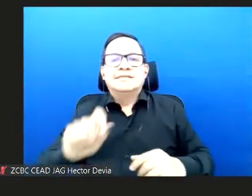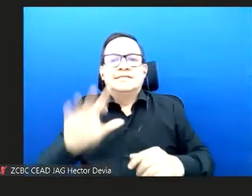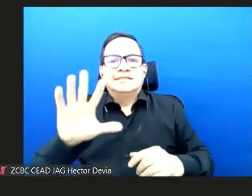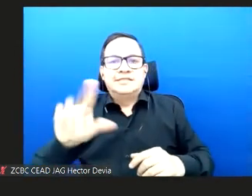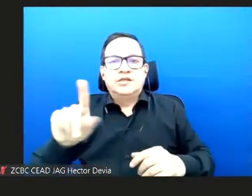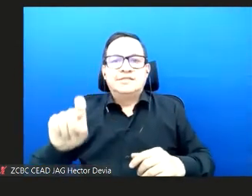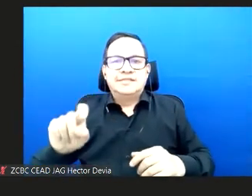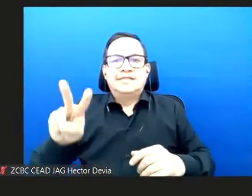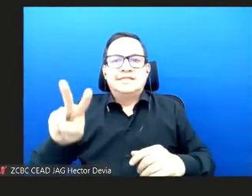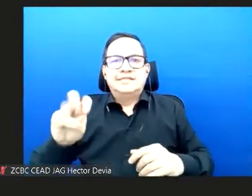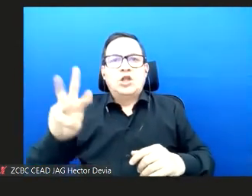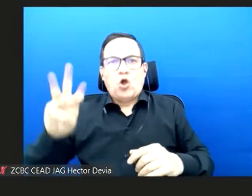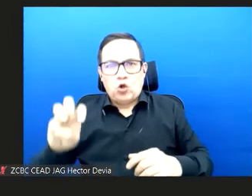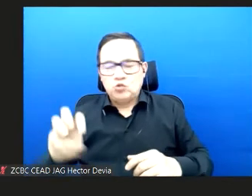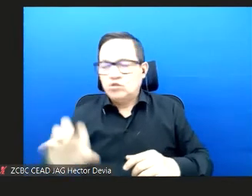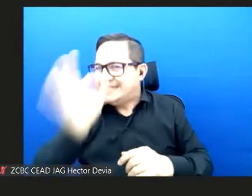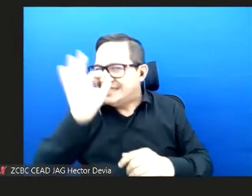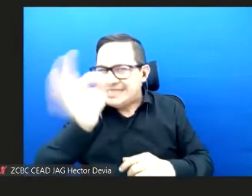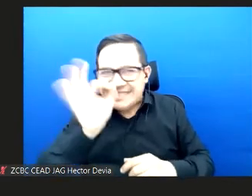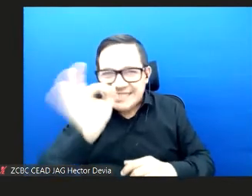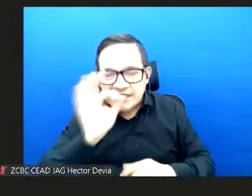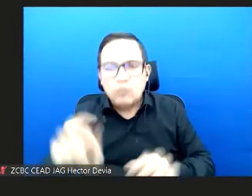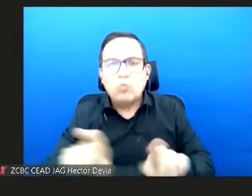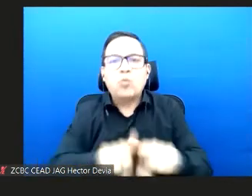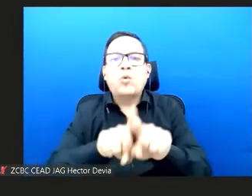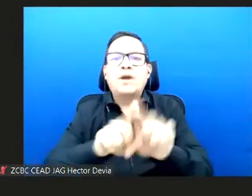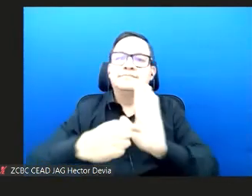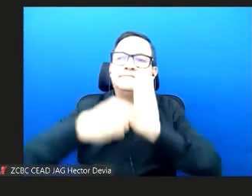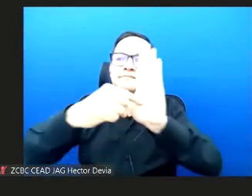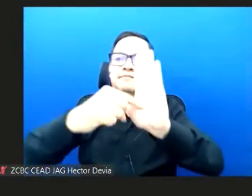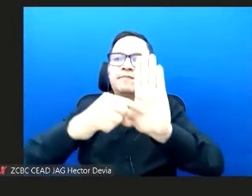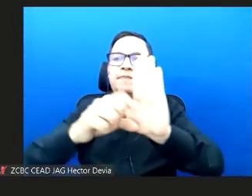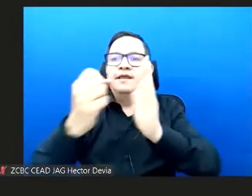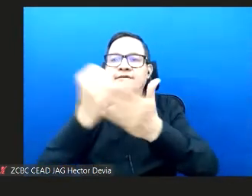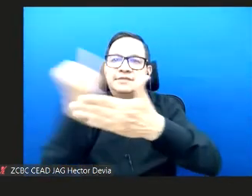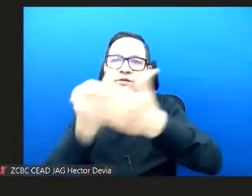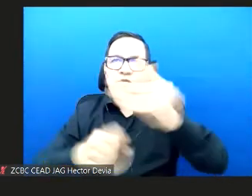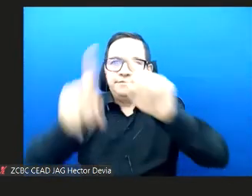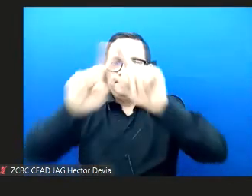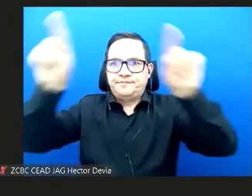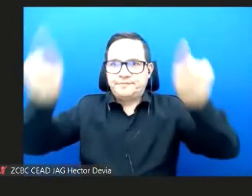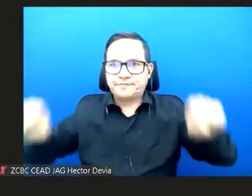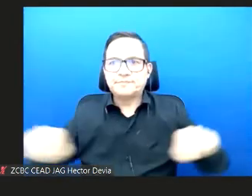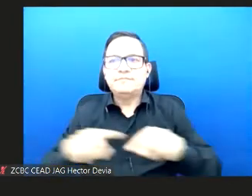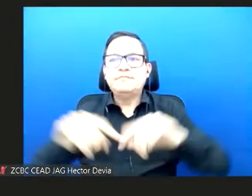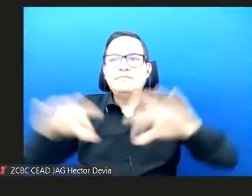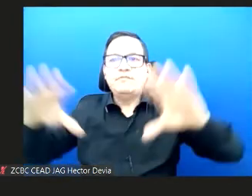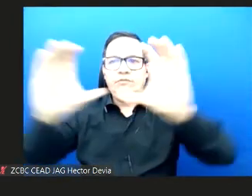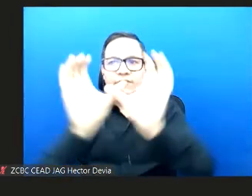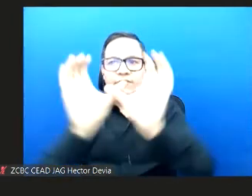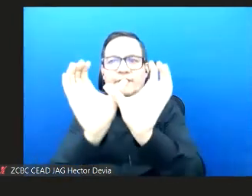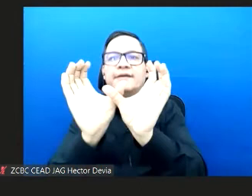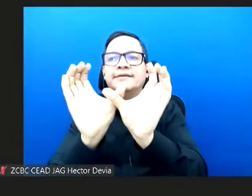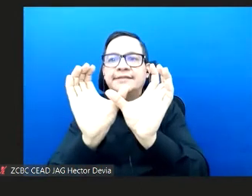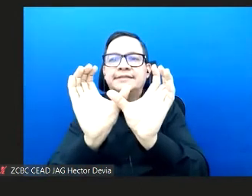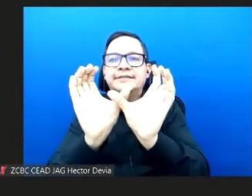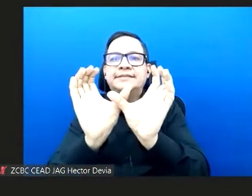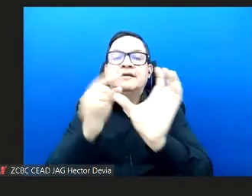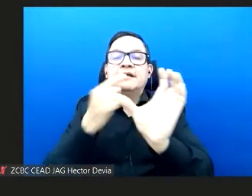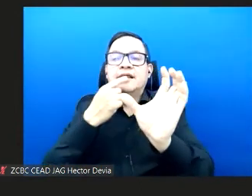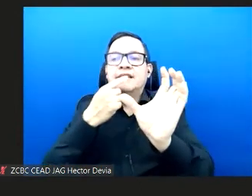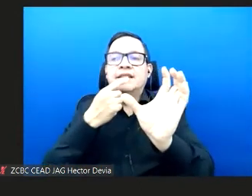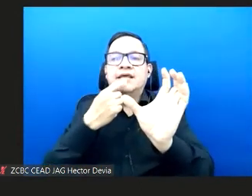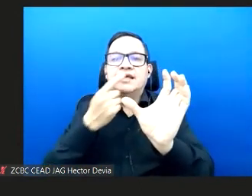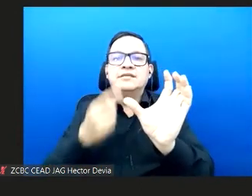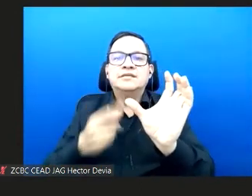Siempre, como les digo, hay que representarlo gráficamente. Entonces, lo llevamos a la representación gráfica. Nos están diciendo